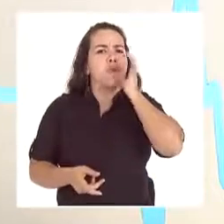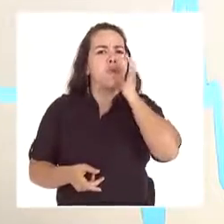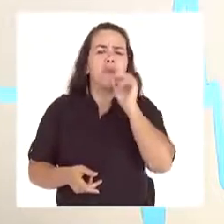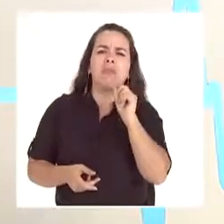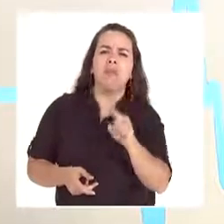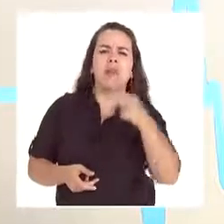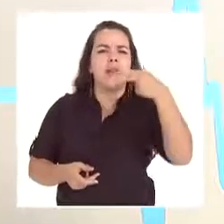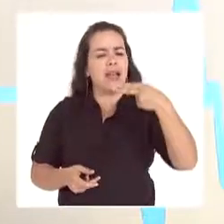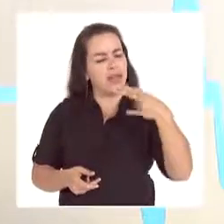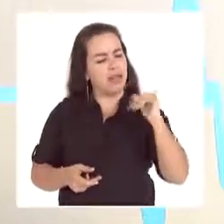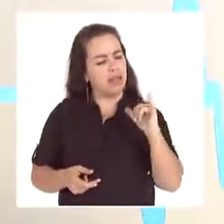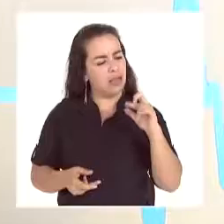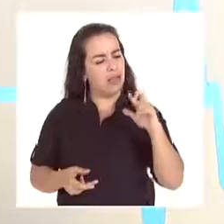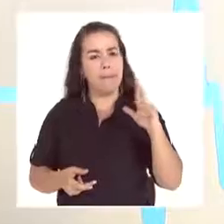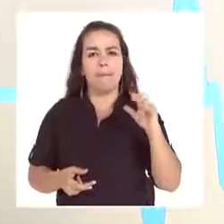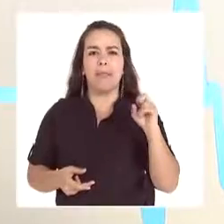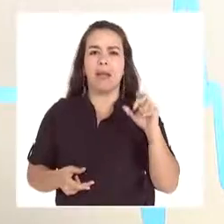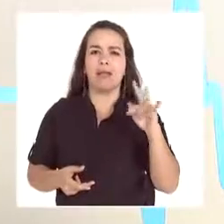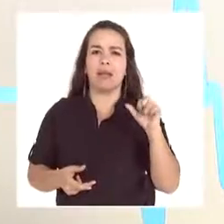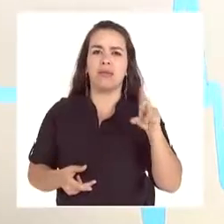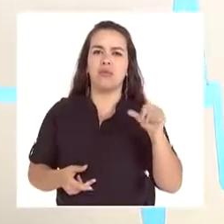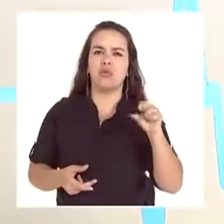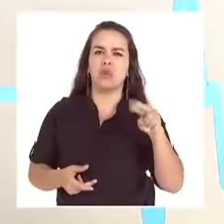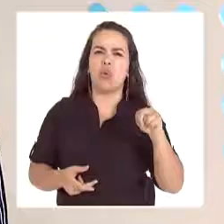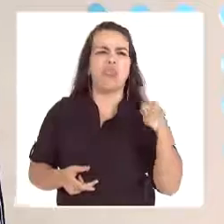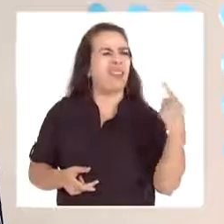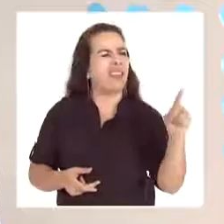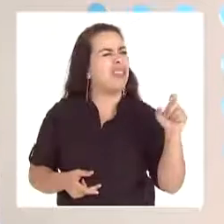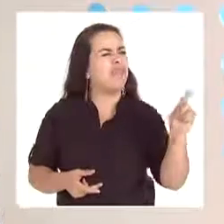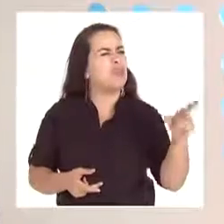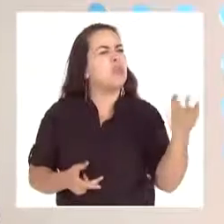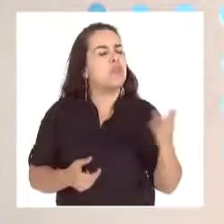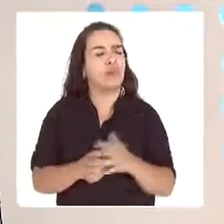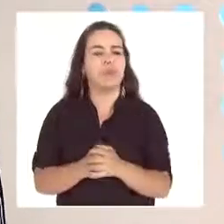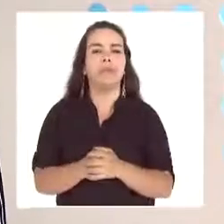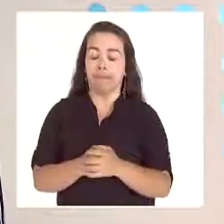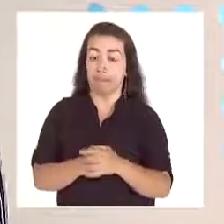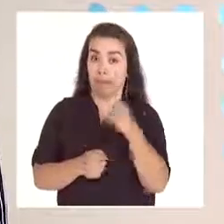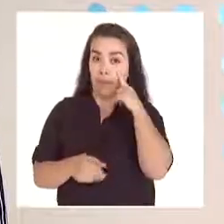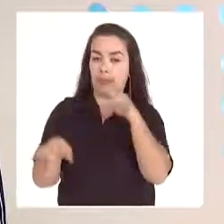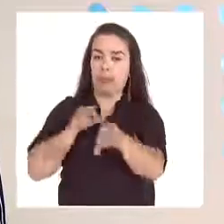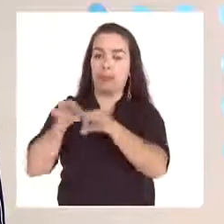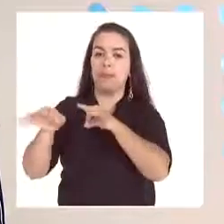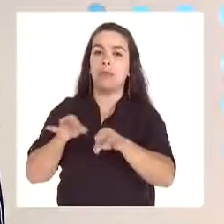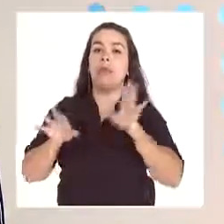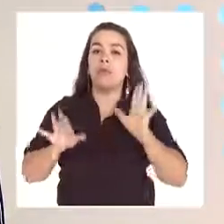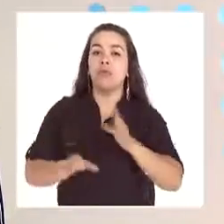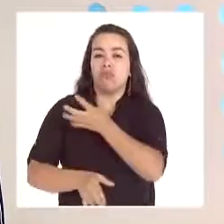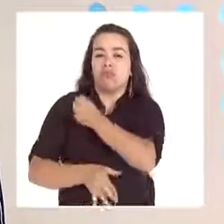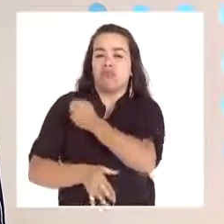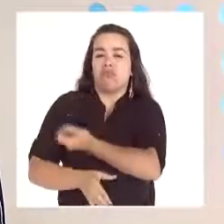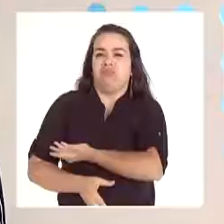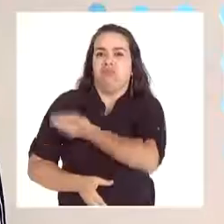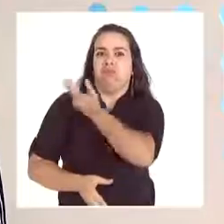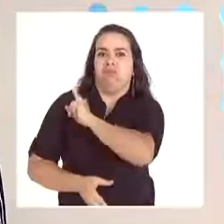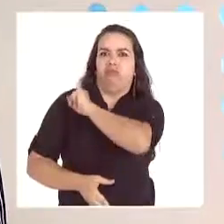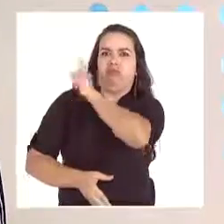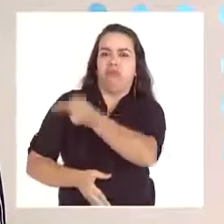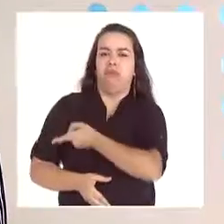la hipertensión? ¿Por qué es tan frecuente? La hipertensión arterial es una enfermedad que ha